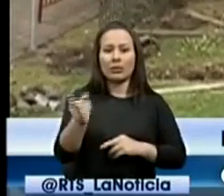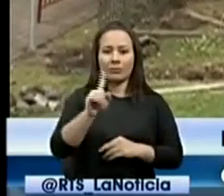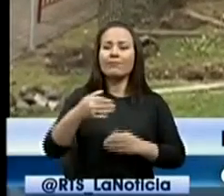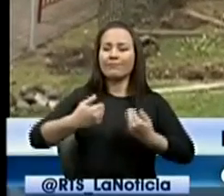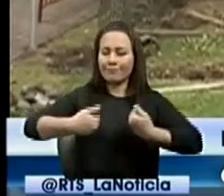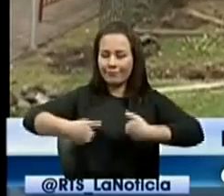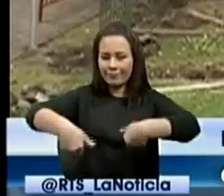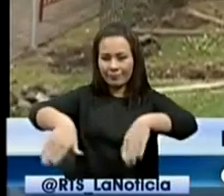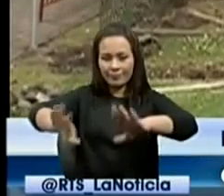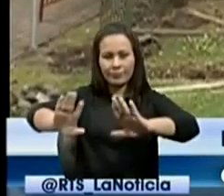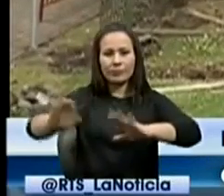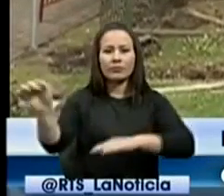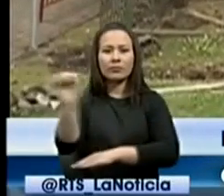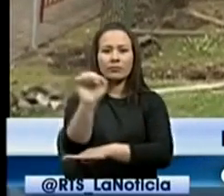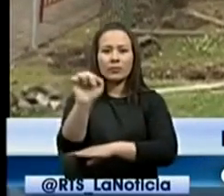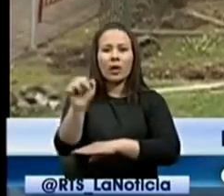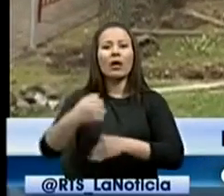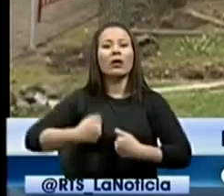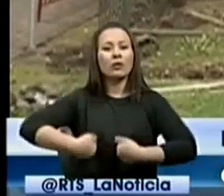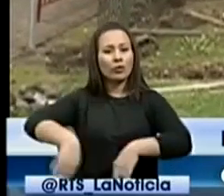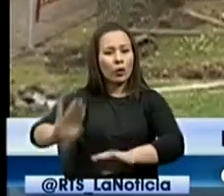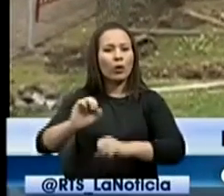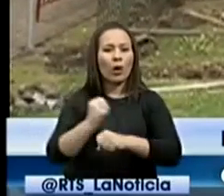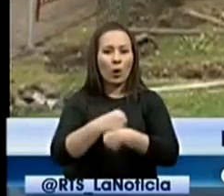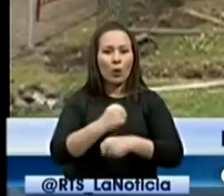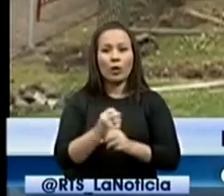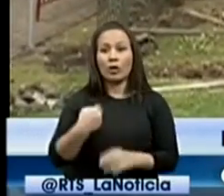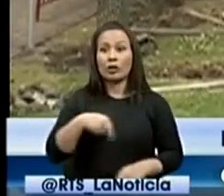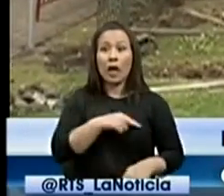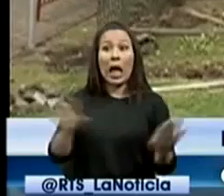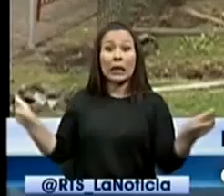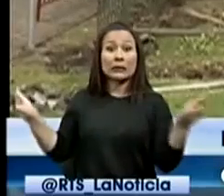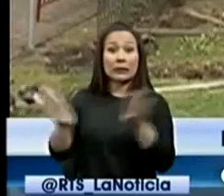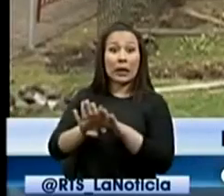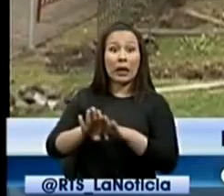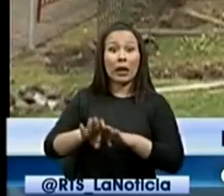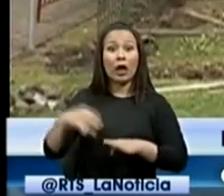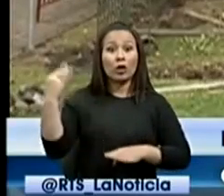largo de toda la obra, y especialmente